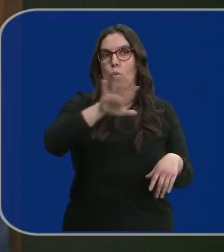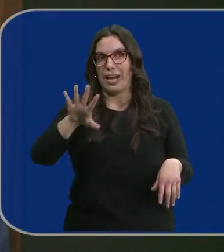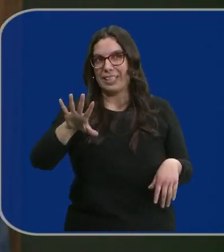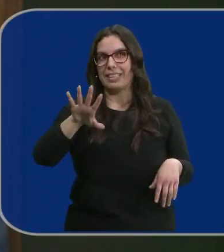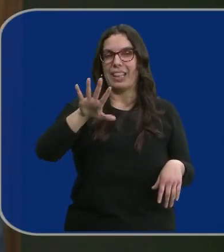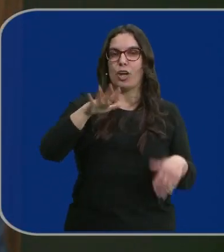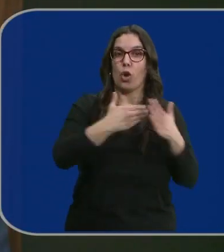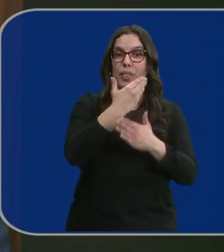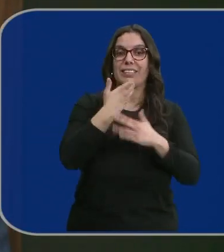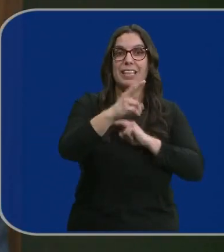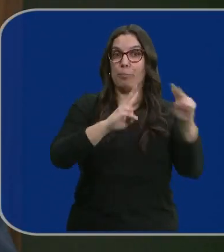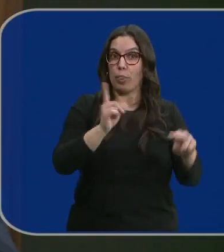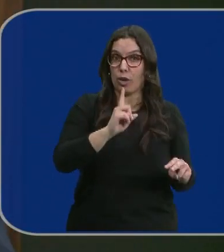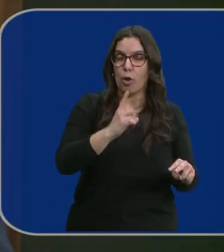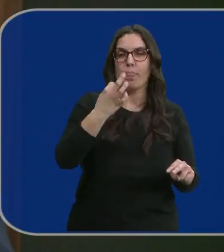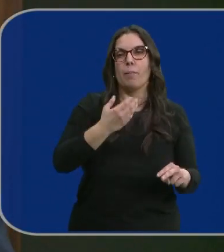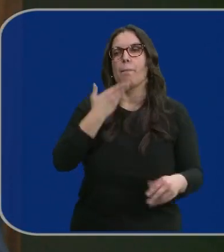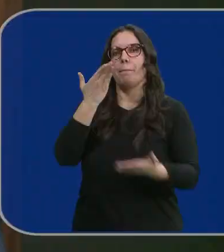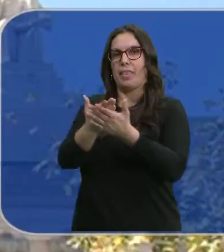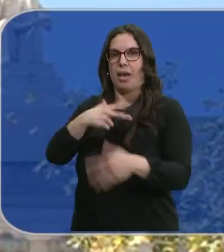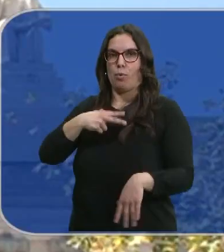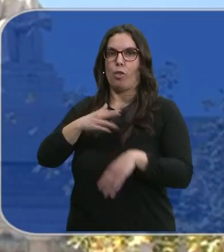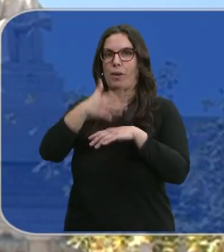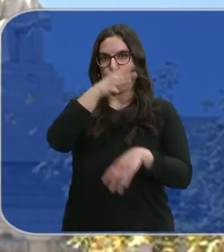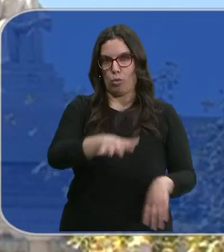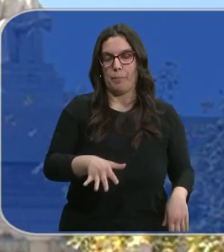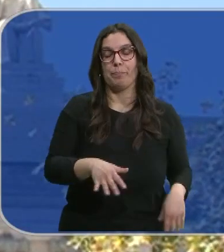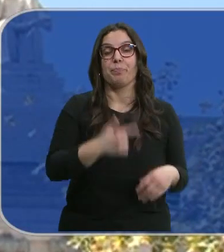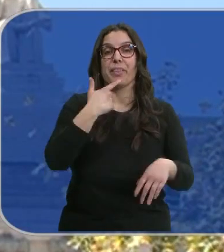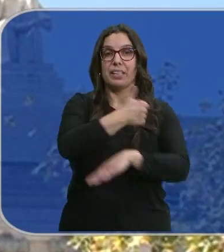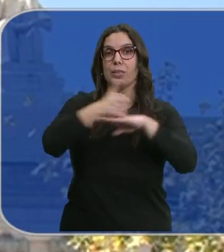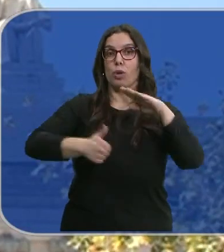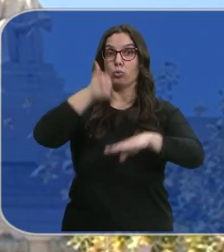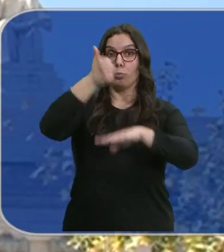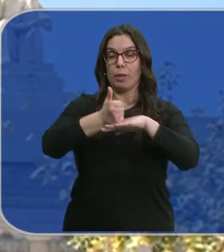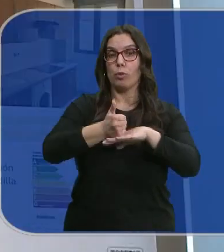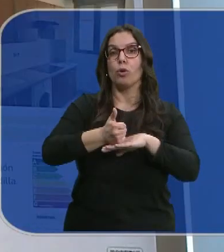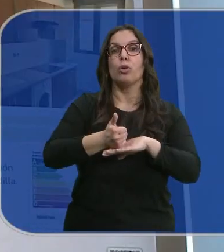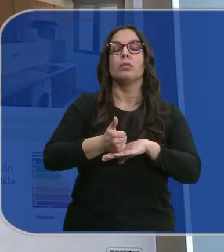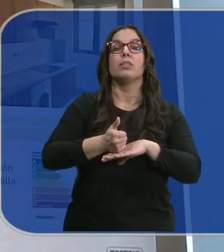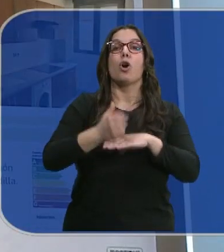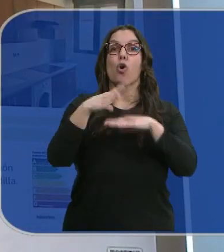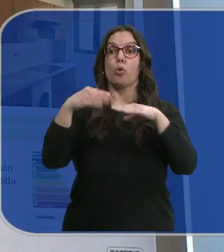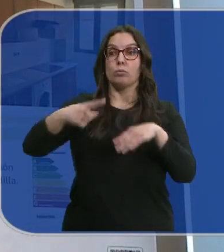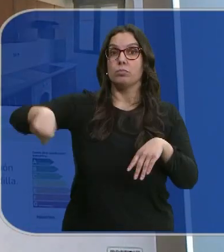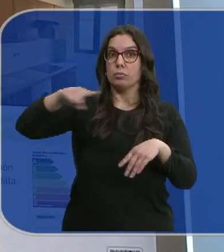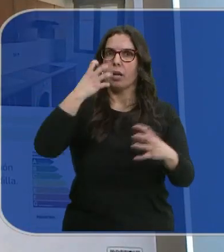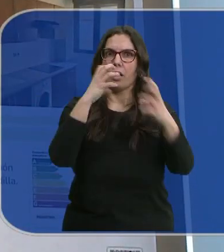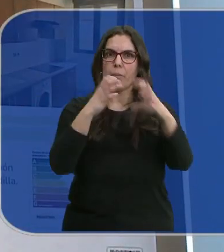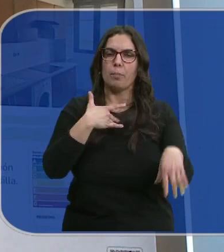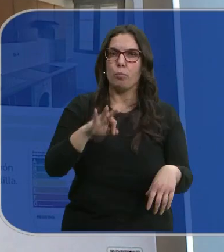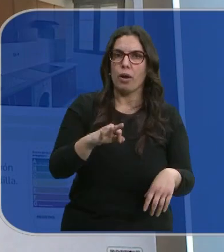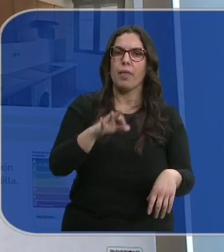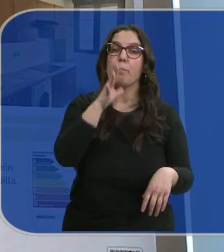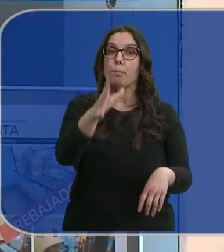días para contestar y si no contesta lo que hay que hacer es acudir a un abogado para presentar la demanda. Según establece el Tribunal Supremo, los consumidores pueden reclamar estos